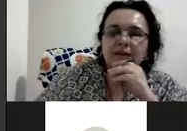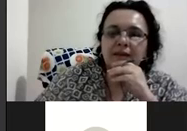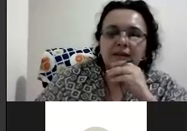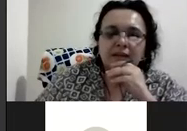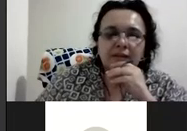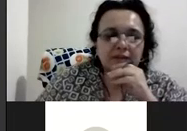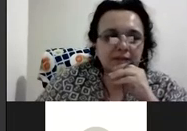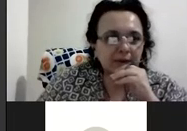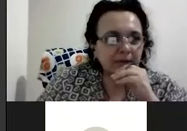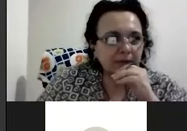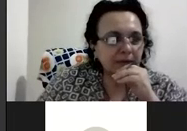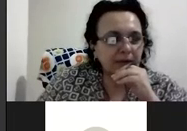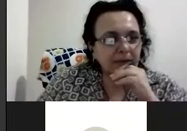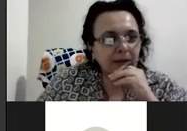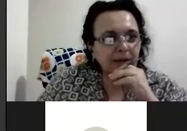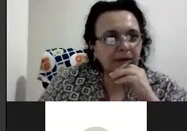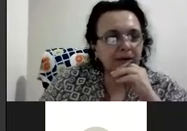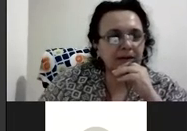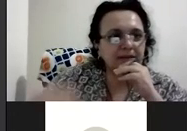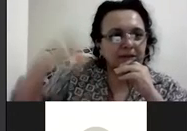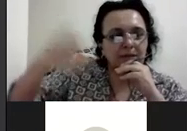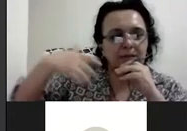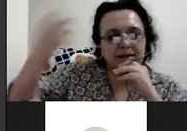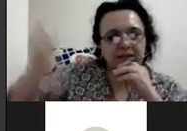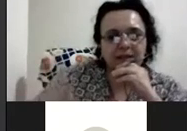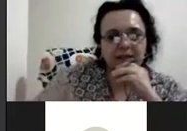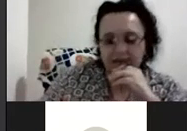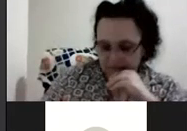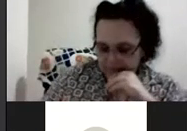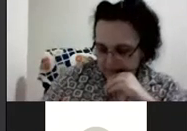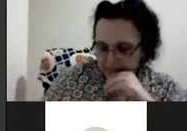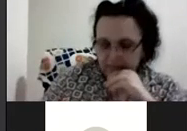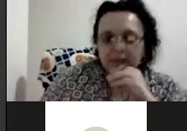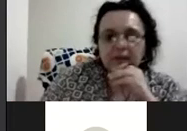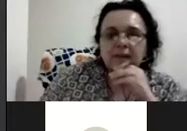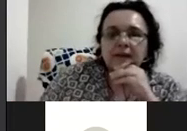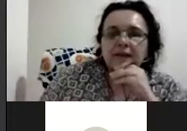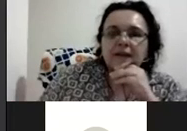happy. Entonces, pero merrier es como más que feliz.